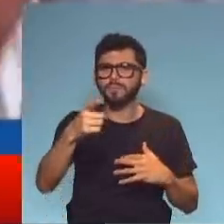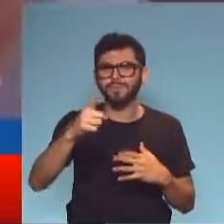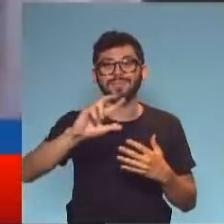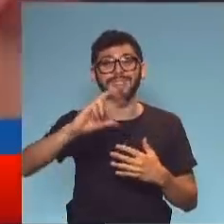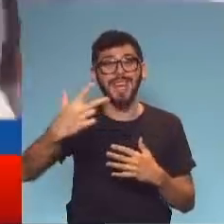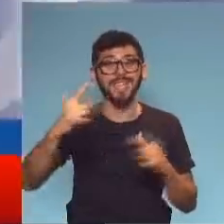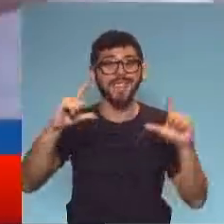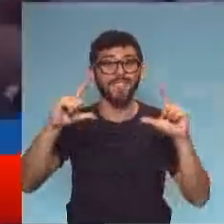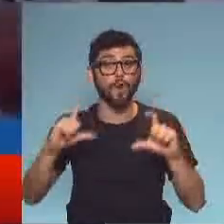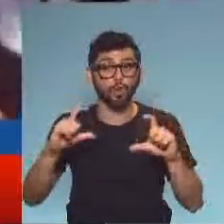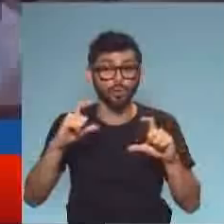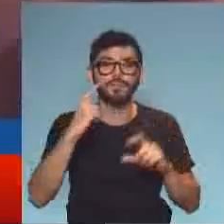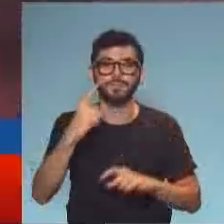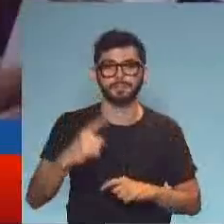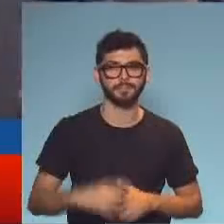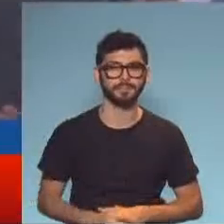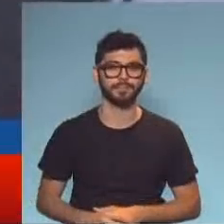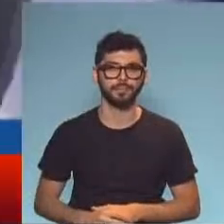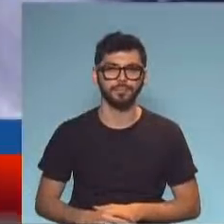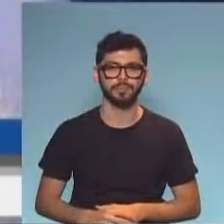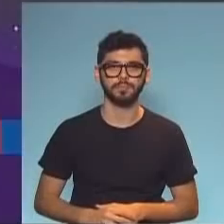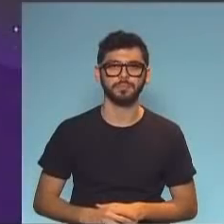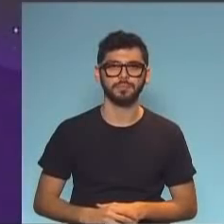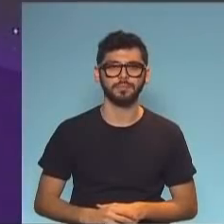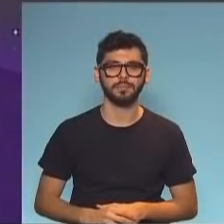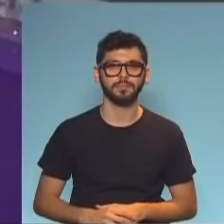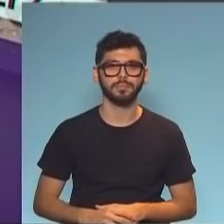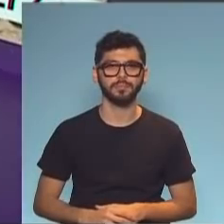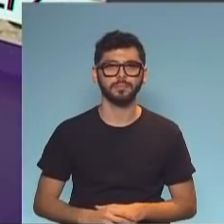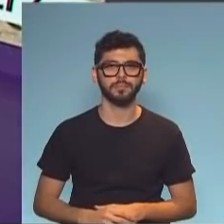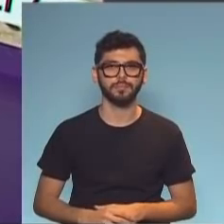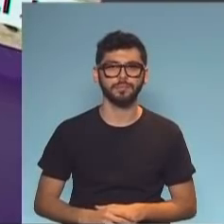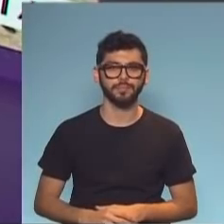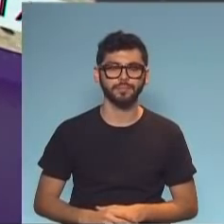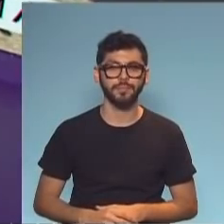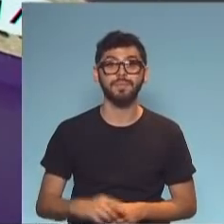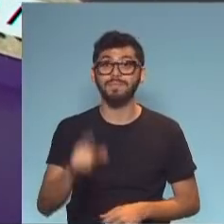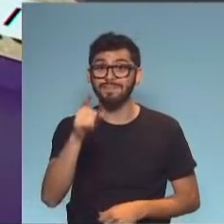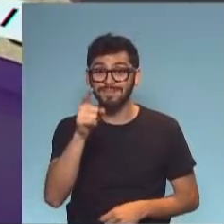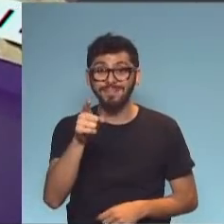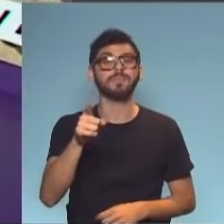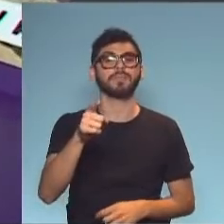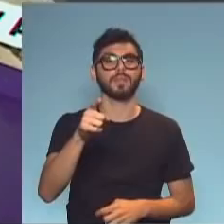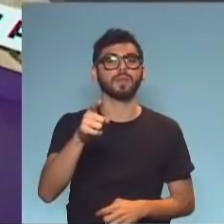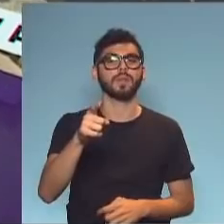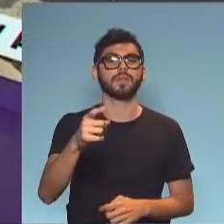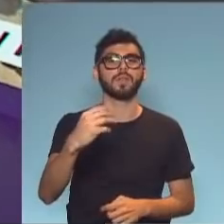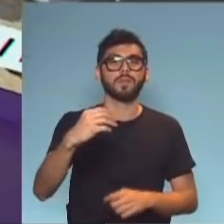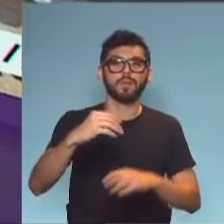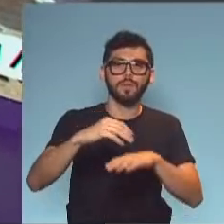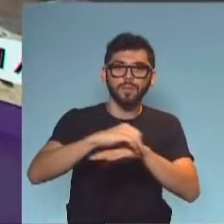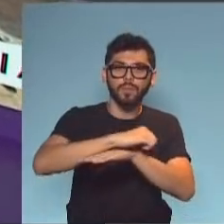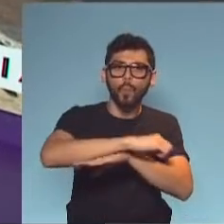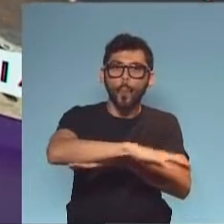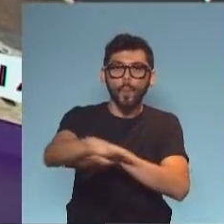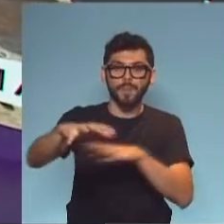En este caso vamos a ver acá lo que estamos viendo en la explanada de